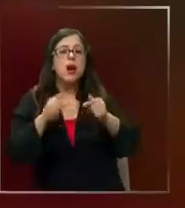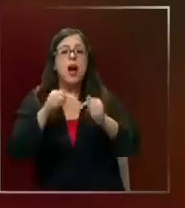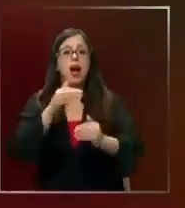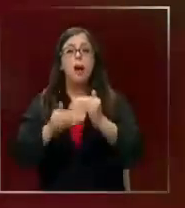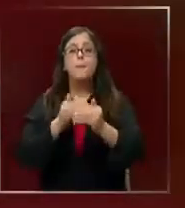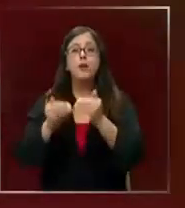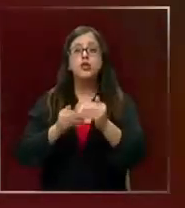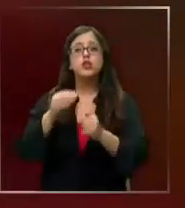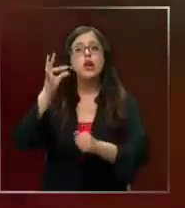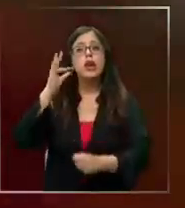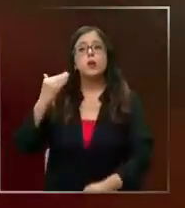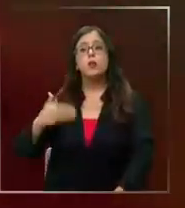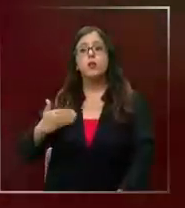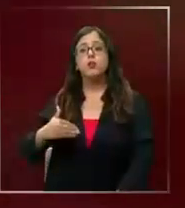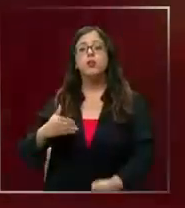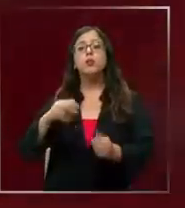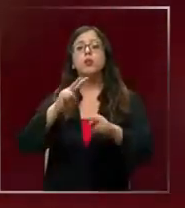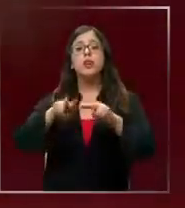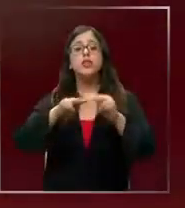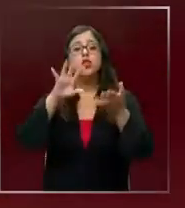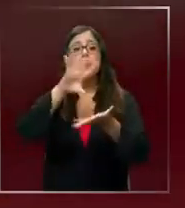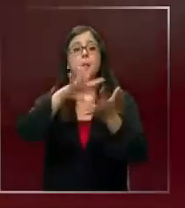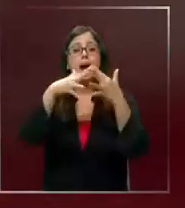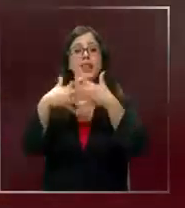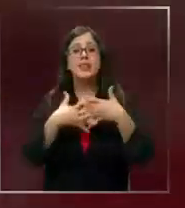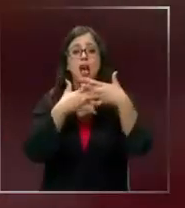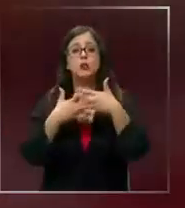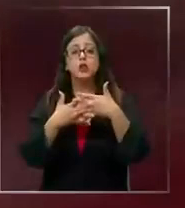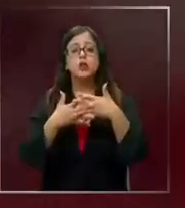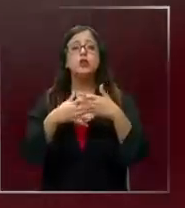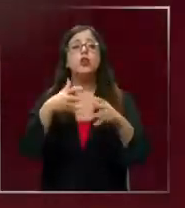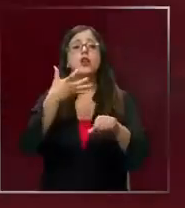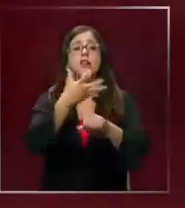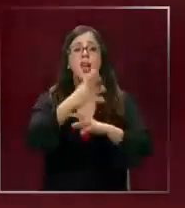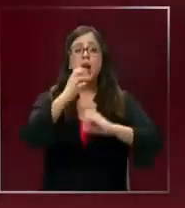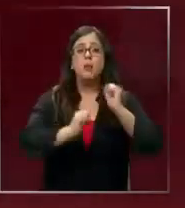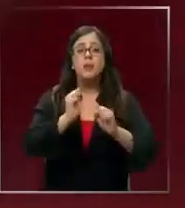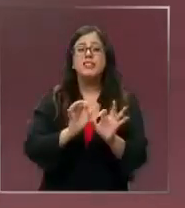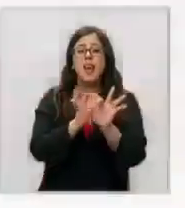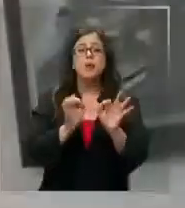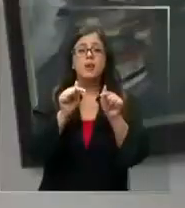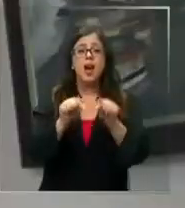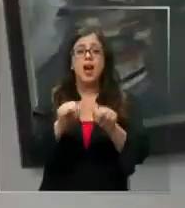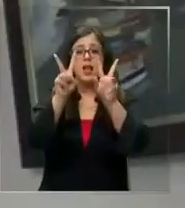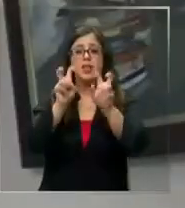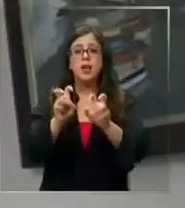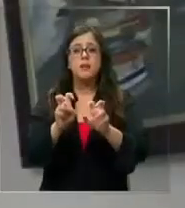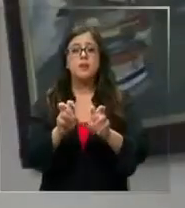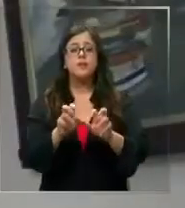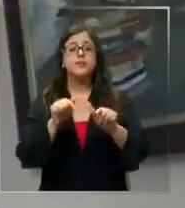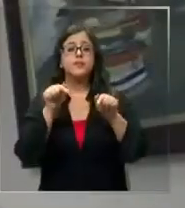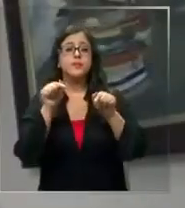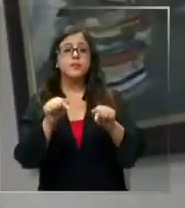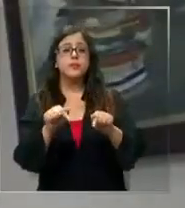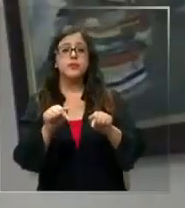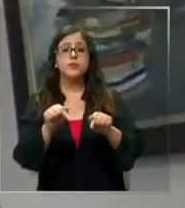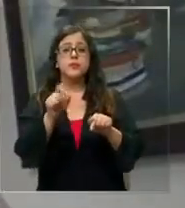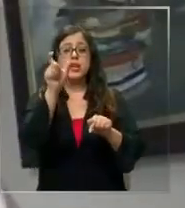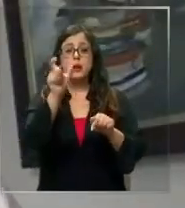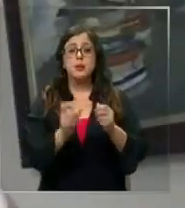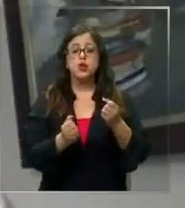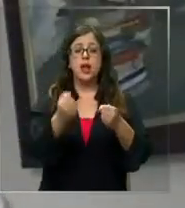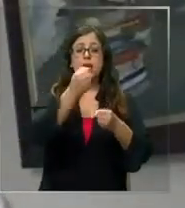Procedimiento que la Argentina hizo en Estados Unidos, donde hay agencias especializadas en estos temas. La gestante, la